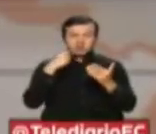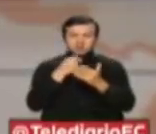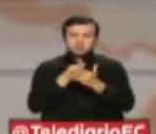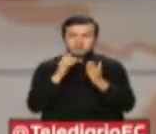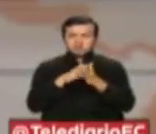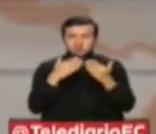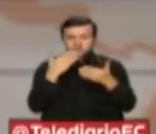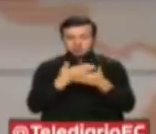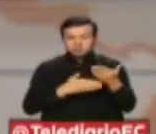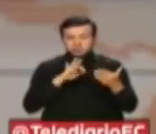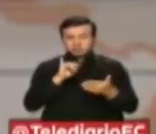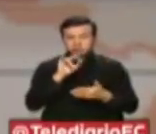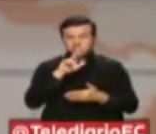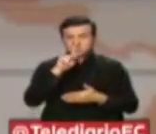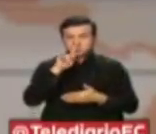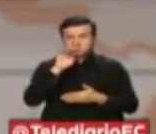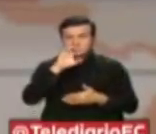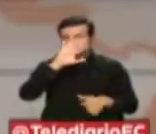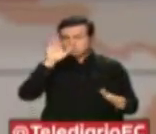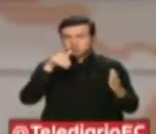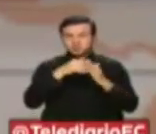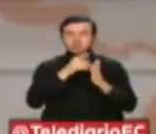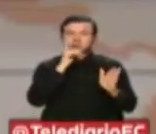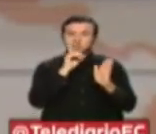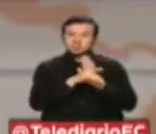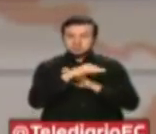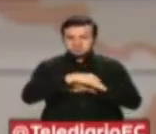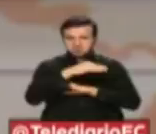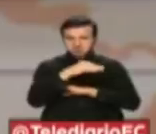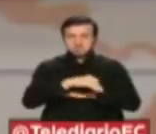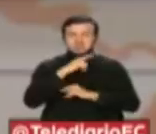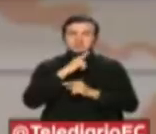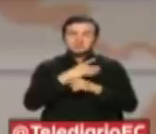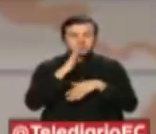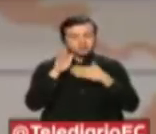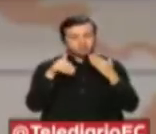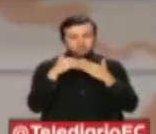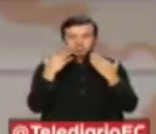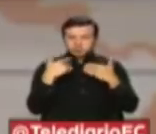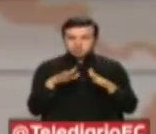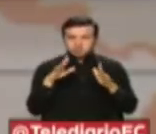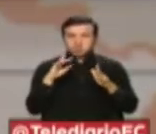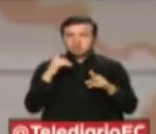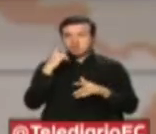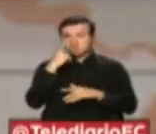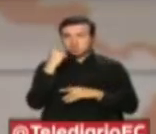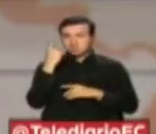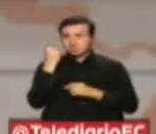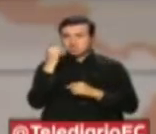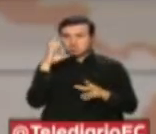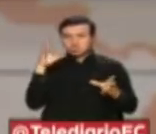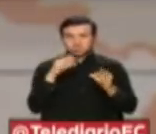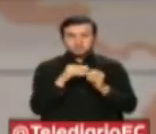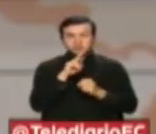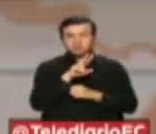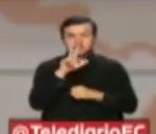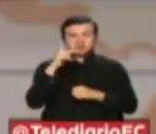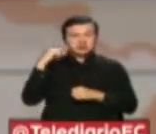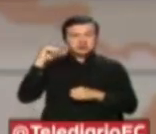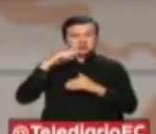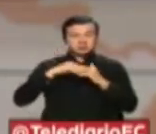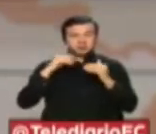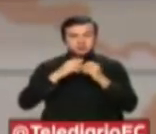tiempo' todo eso se denunció a su debido tiempo todo eso sólo las pérdidas ahí suman de 23 millones de